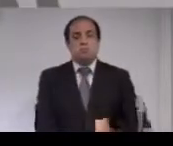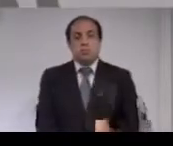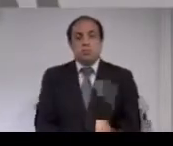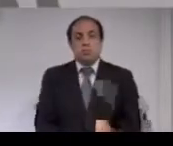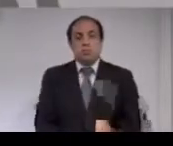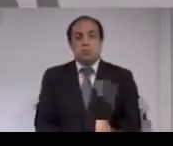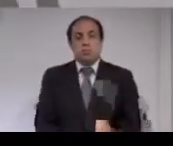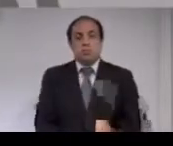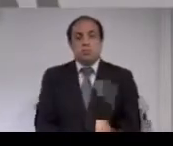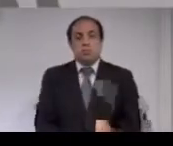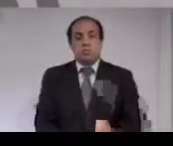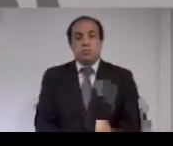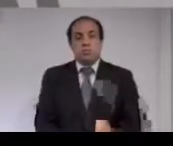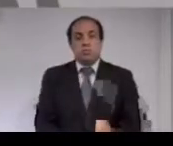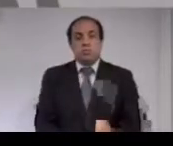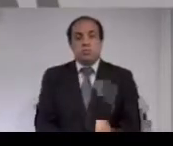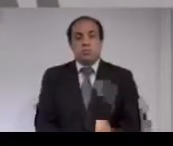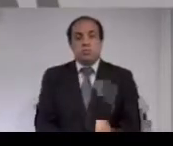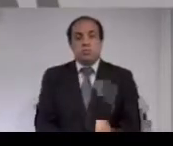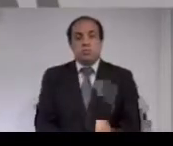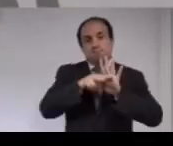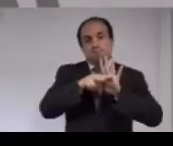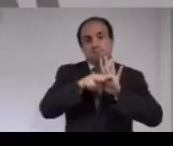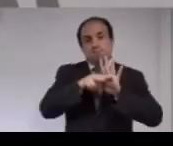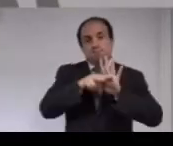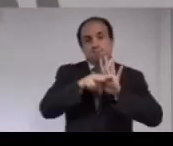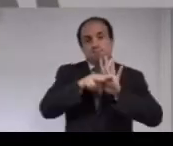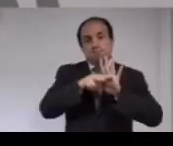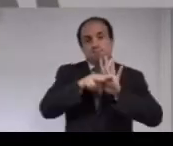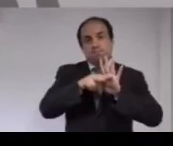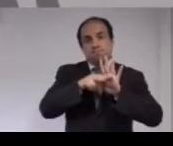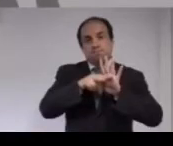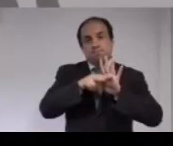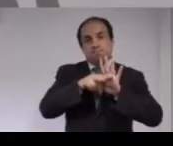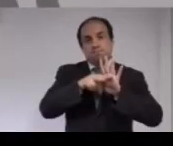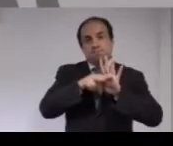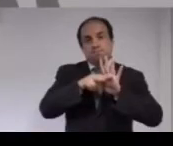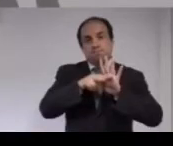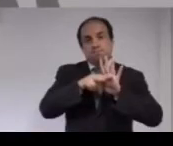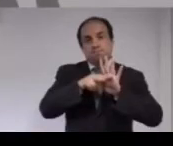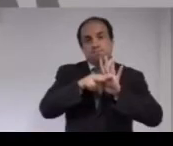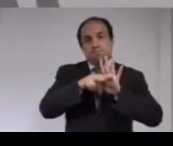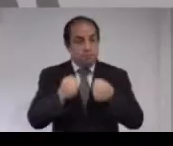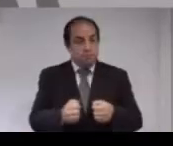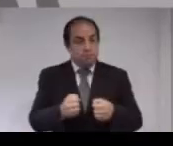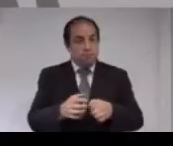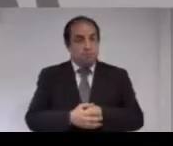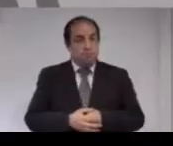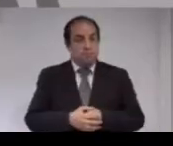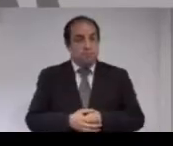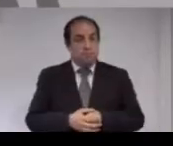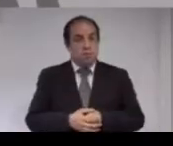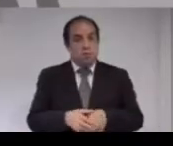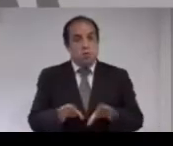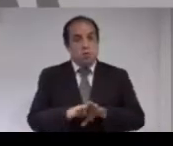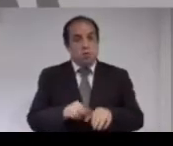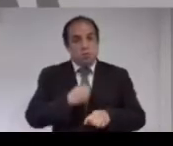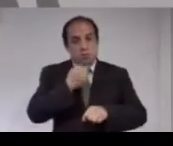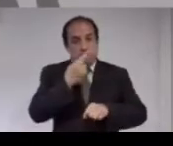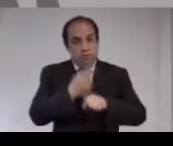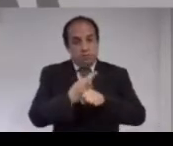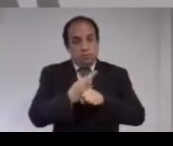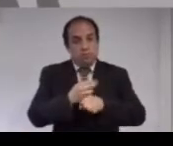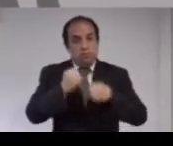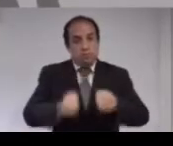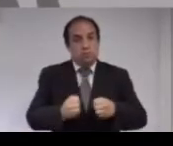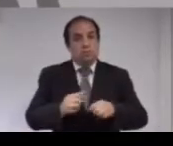Estamos analizando la evidencia videográfica que tenemos. Lo que puedo asegurar como Secretaría de Seguridad Ciudadana es